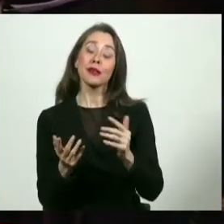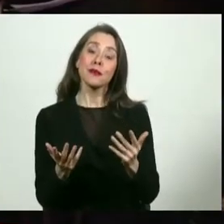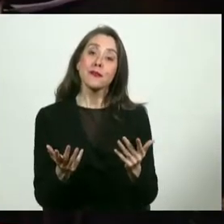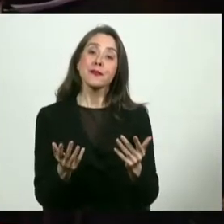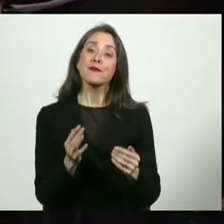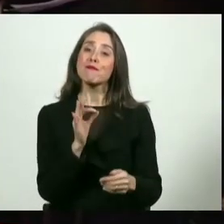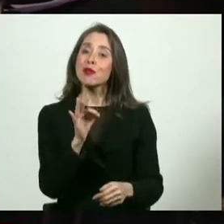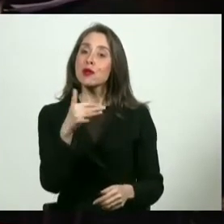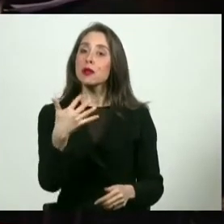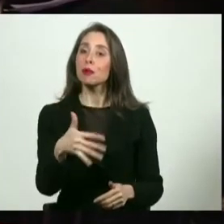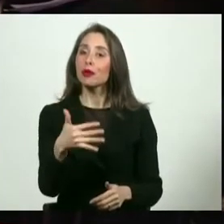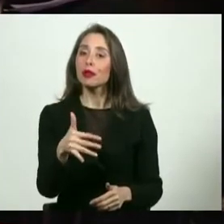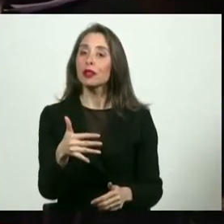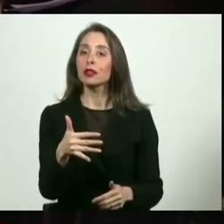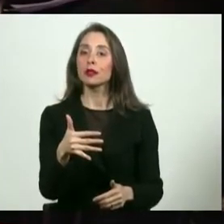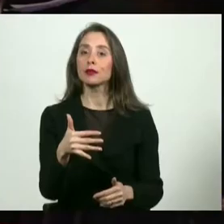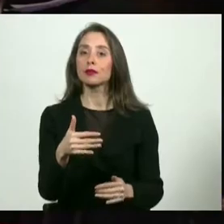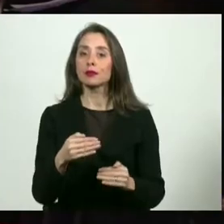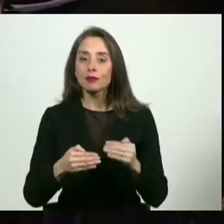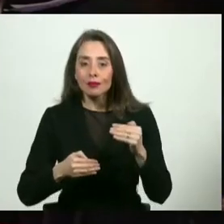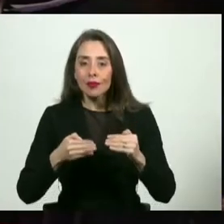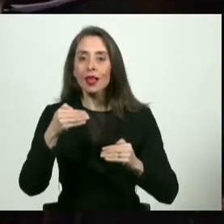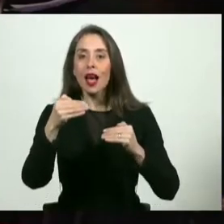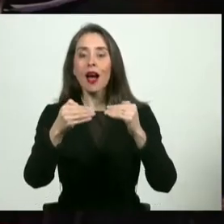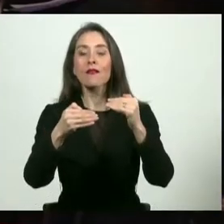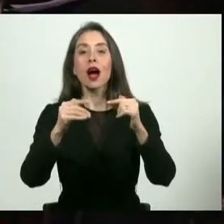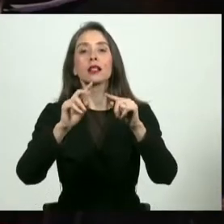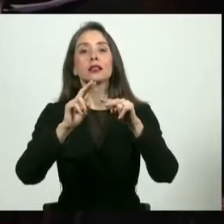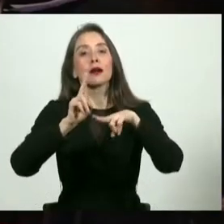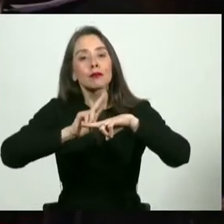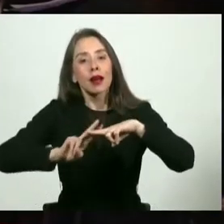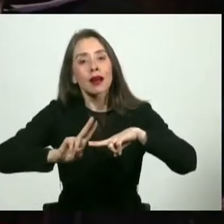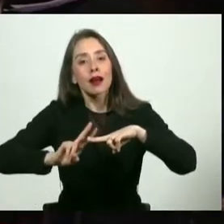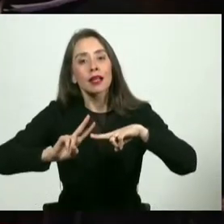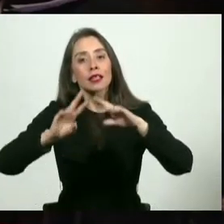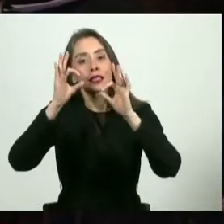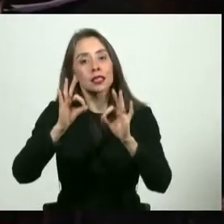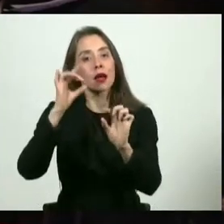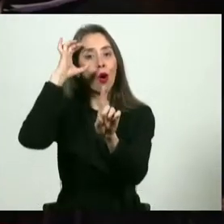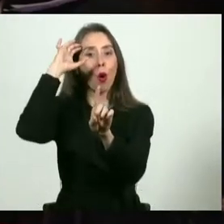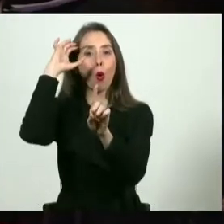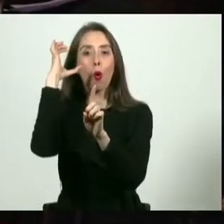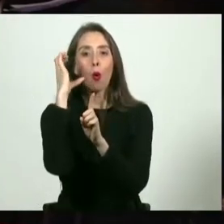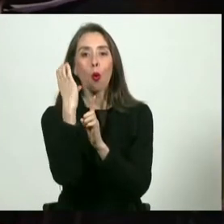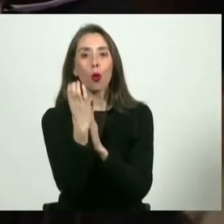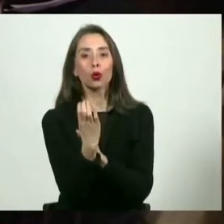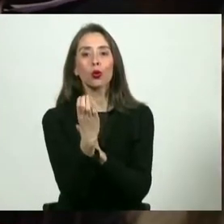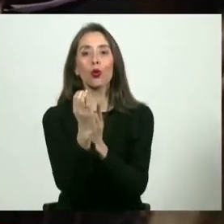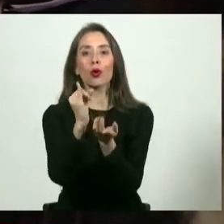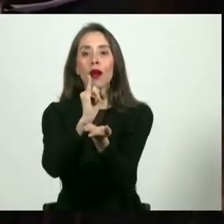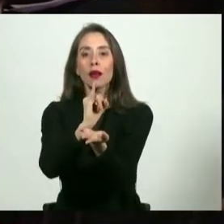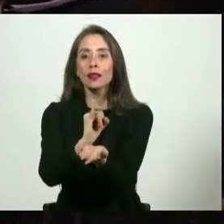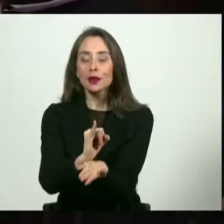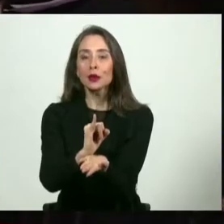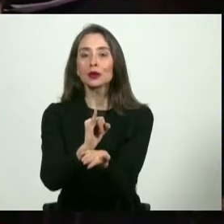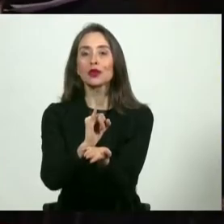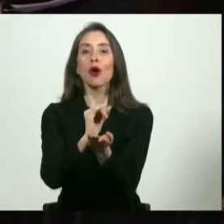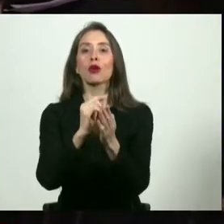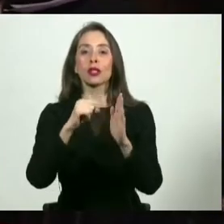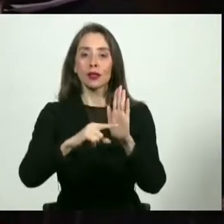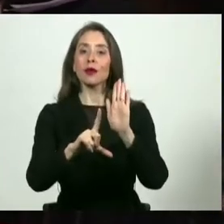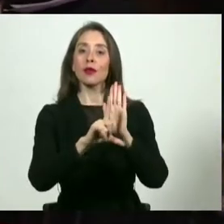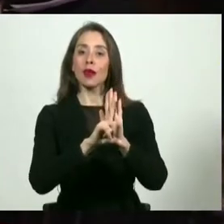muy importante que avanzáramos, que construyéramos una cultura institucional y